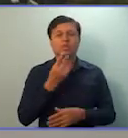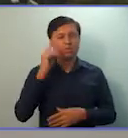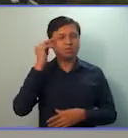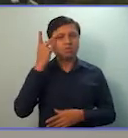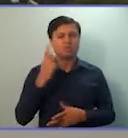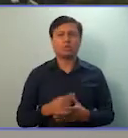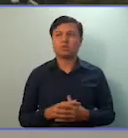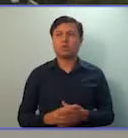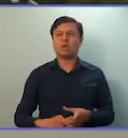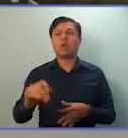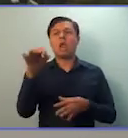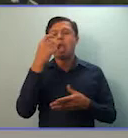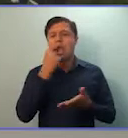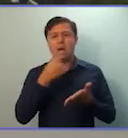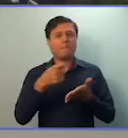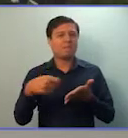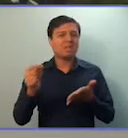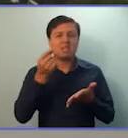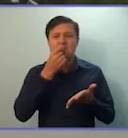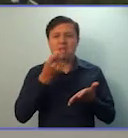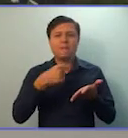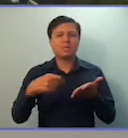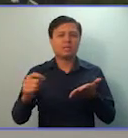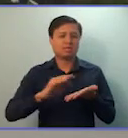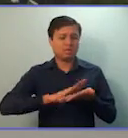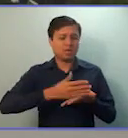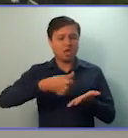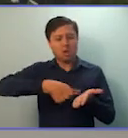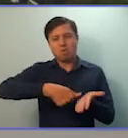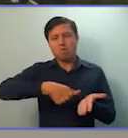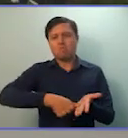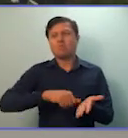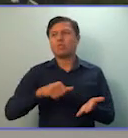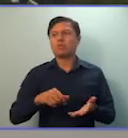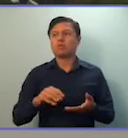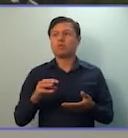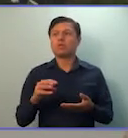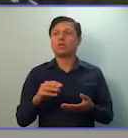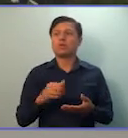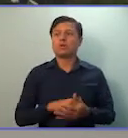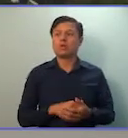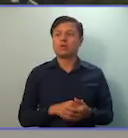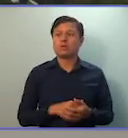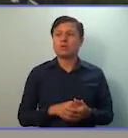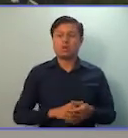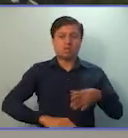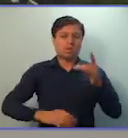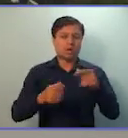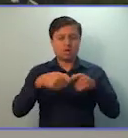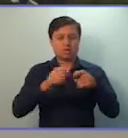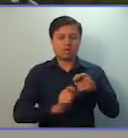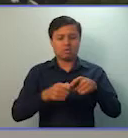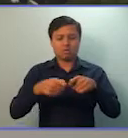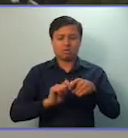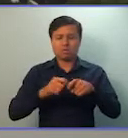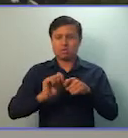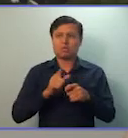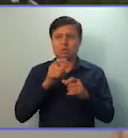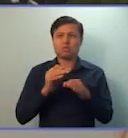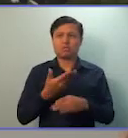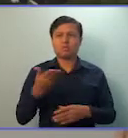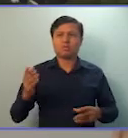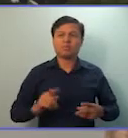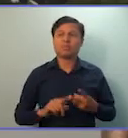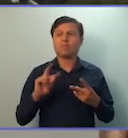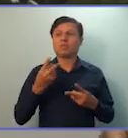genérico los lapiceros las almohadillas de las bolsas para echar las esquinas de expendedores de las papeles de ese tipo de cosas